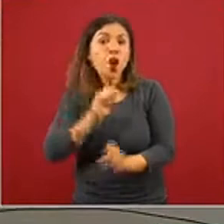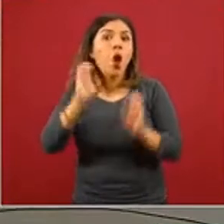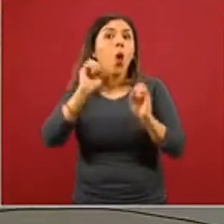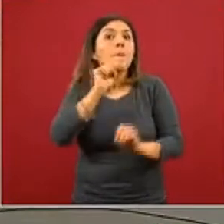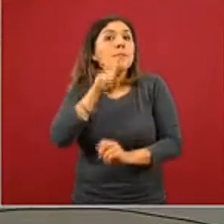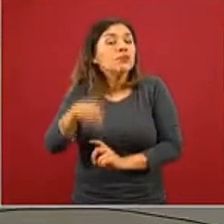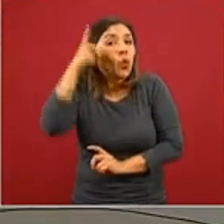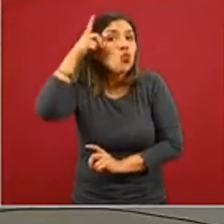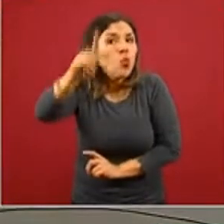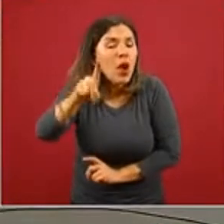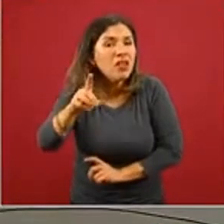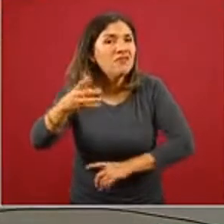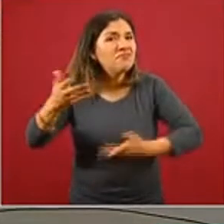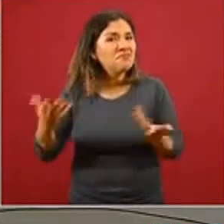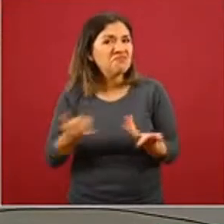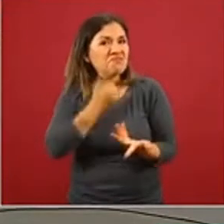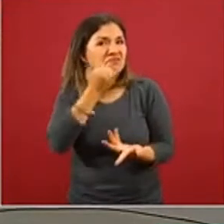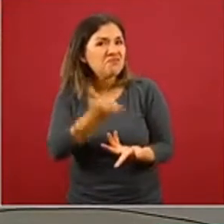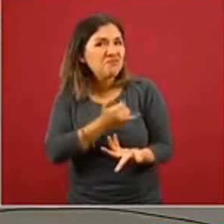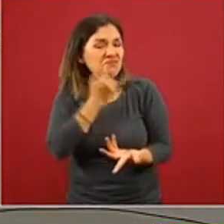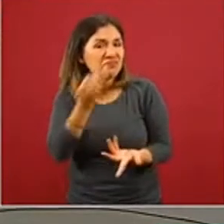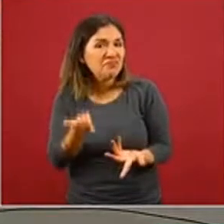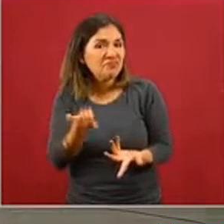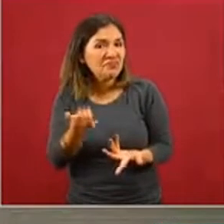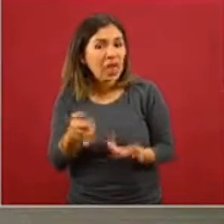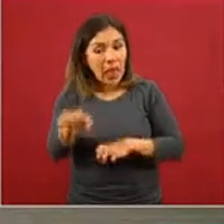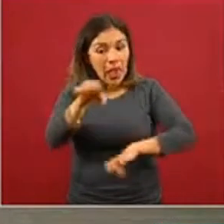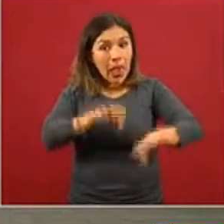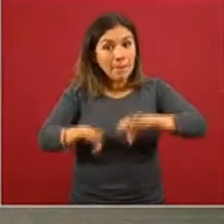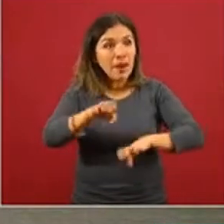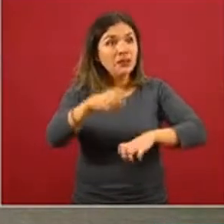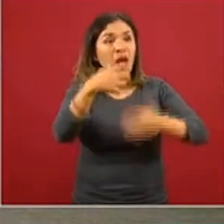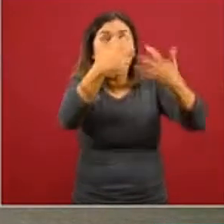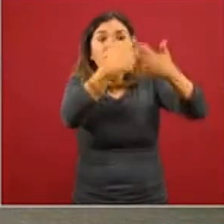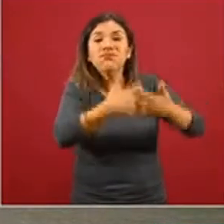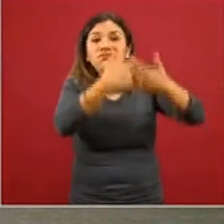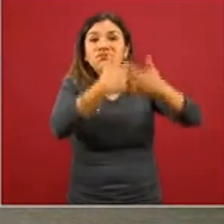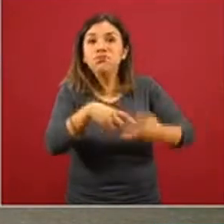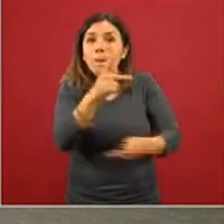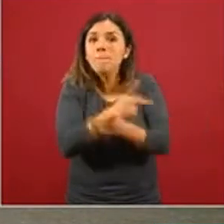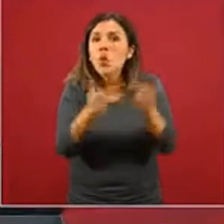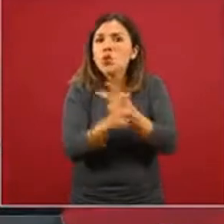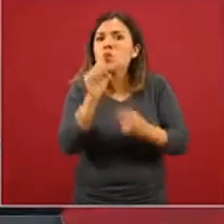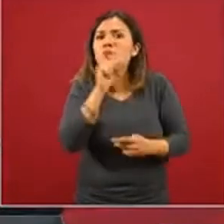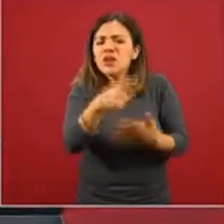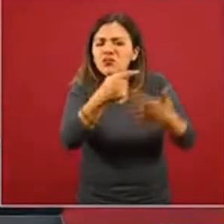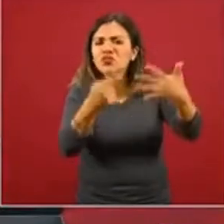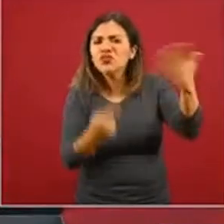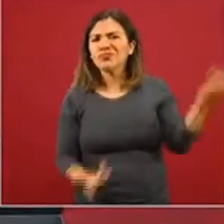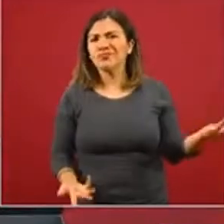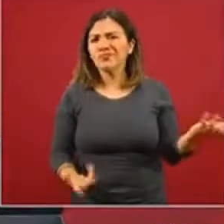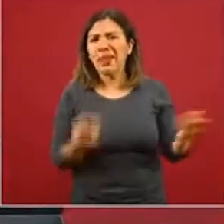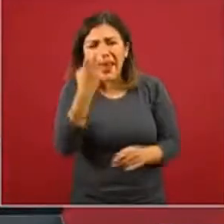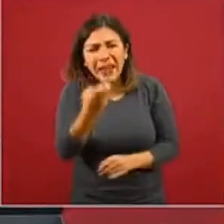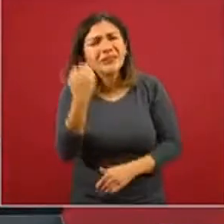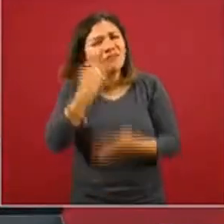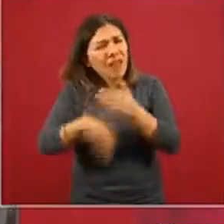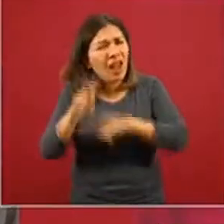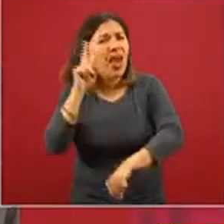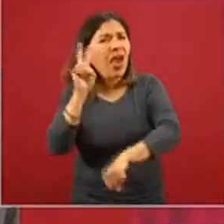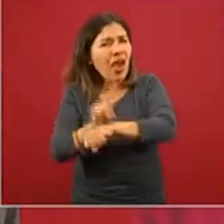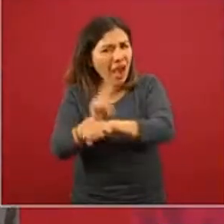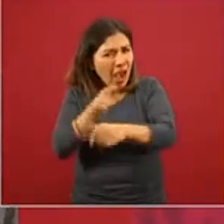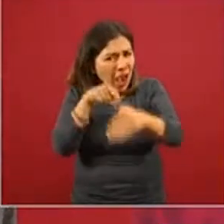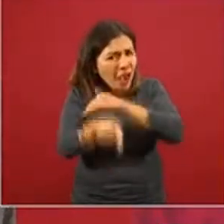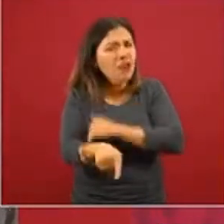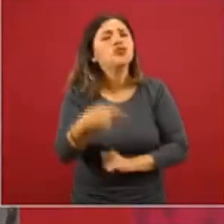dueños, las compañías que producen estos productos. Entonces no perdamos de vista todo esto. Ese sería